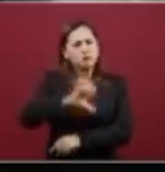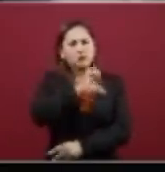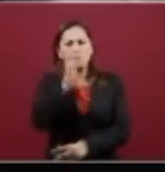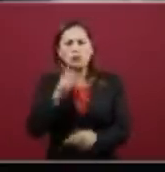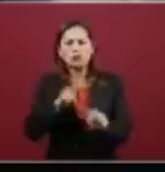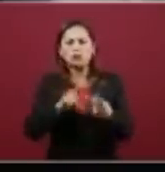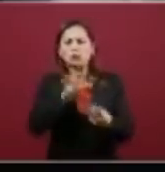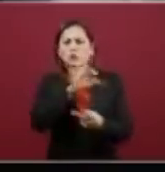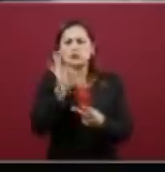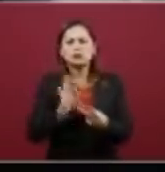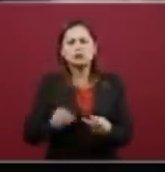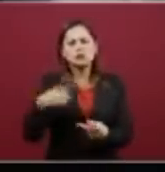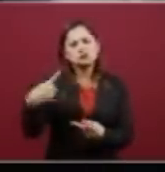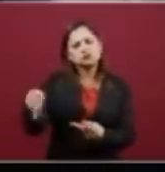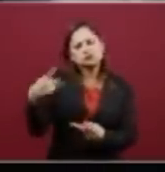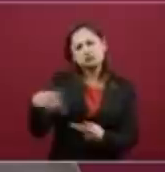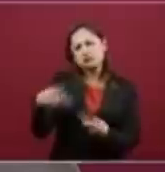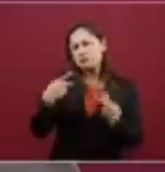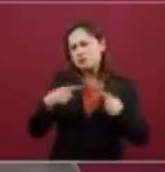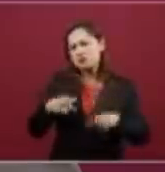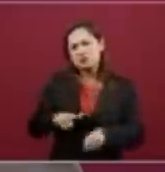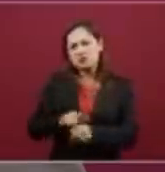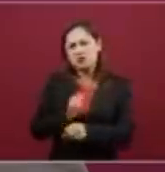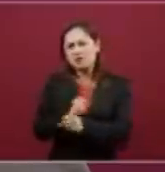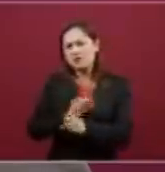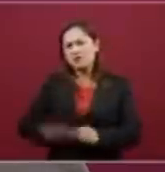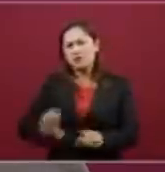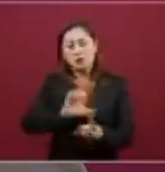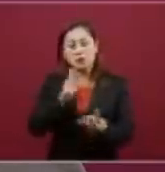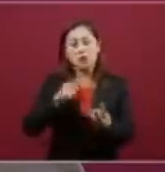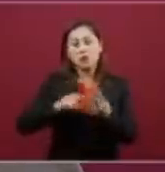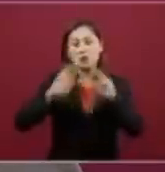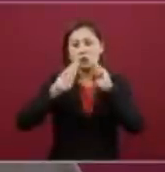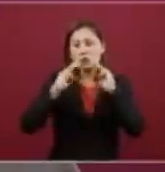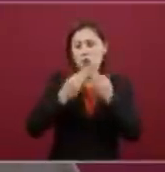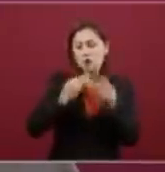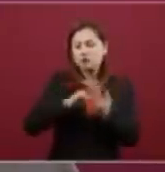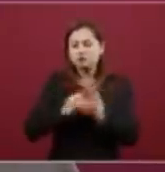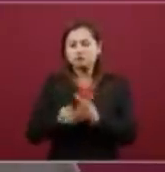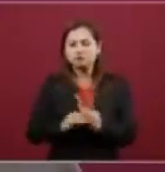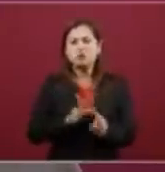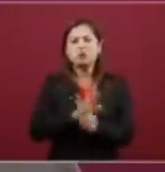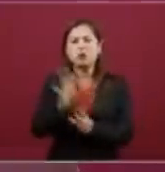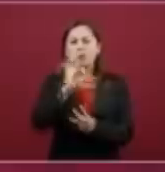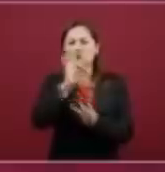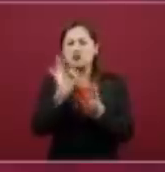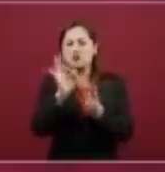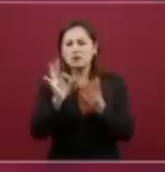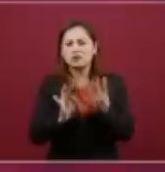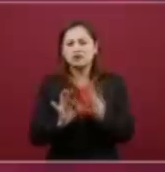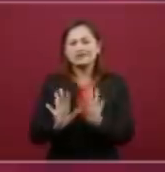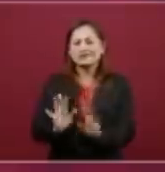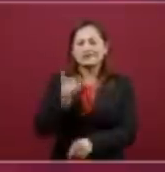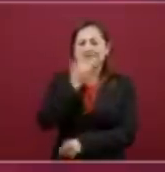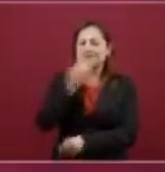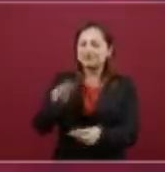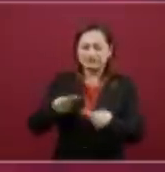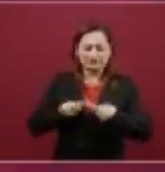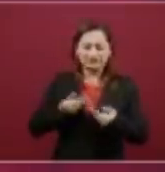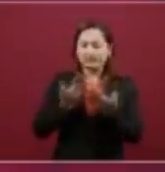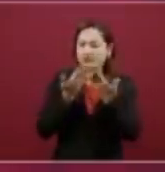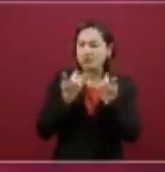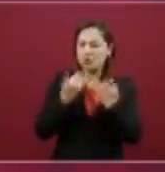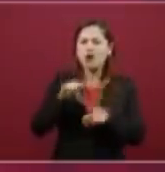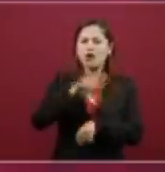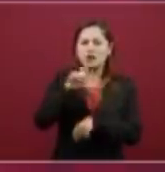grupos criminales, si lo tiene? No lo tengo aquí a la mano, se los vamos a hacer llegar y, por supuesto, teniendo